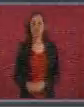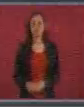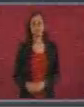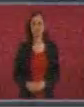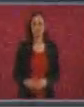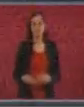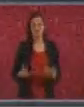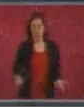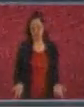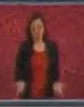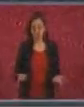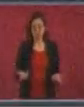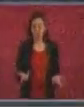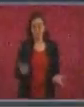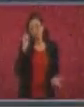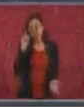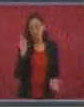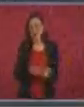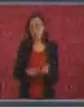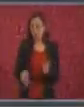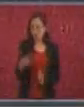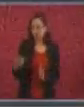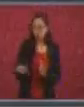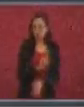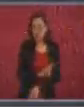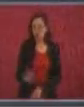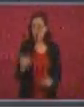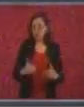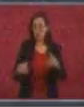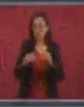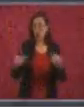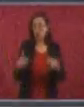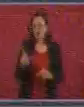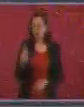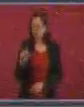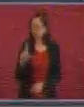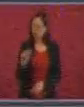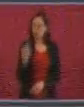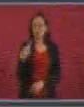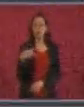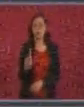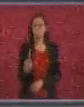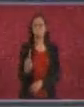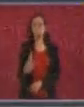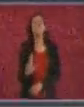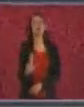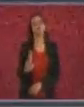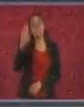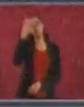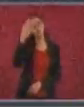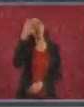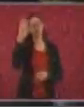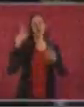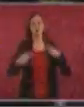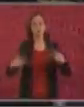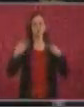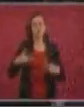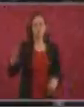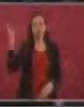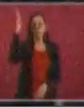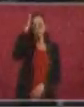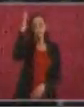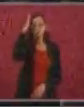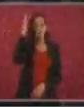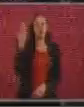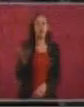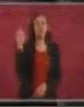la idea de que incluso se puso de moda el cambiar de partido con algún pacto de por medio para